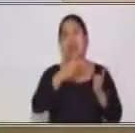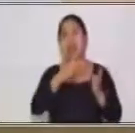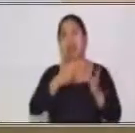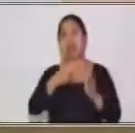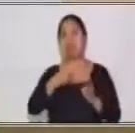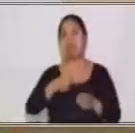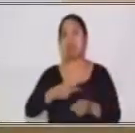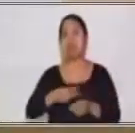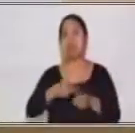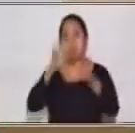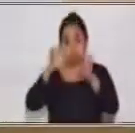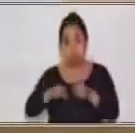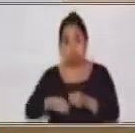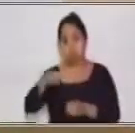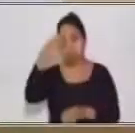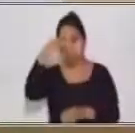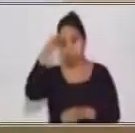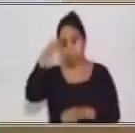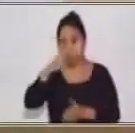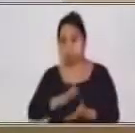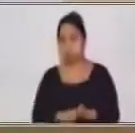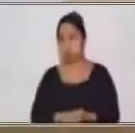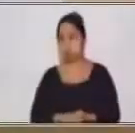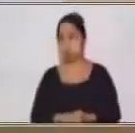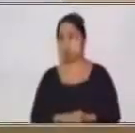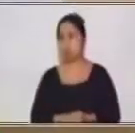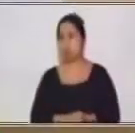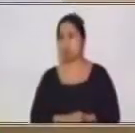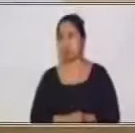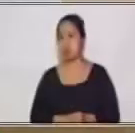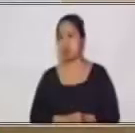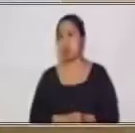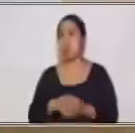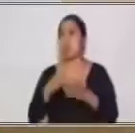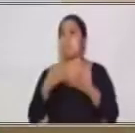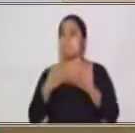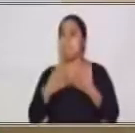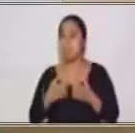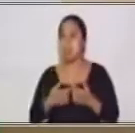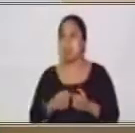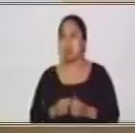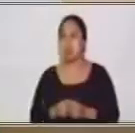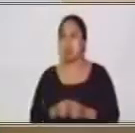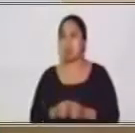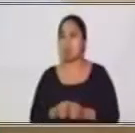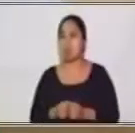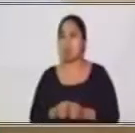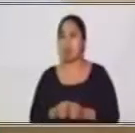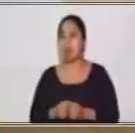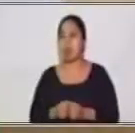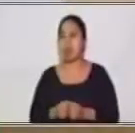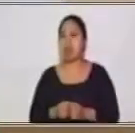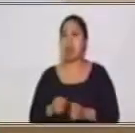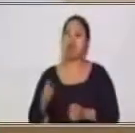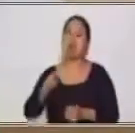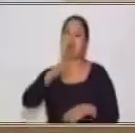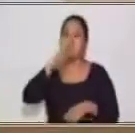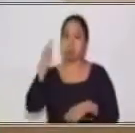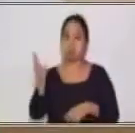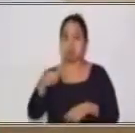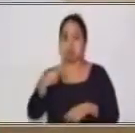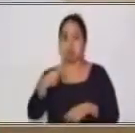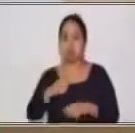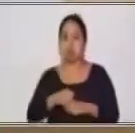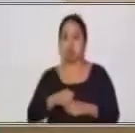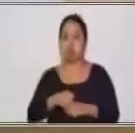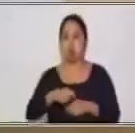así viene la influencia también directamente aquí en Guatemala. Lo que sí es de reconocer es El Sombrerón, que